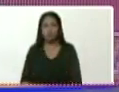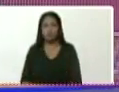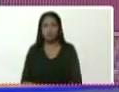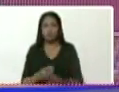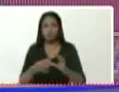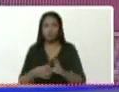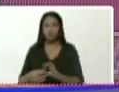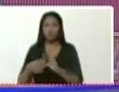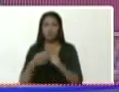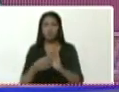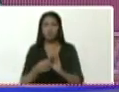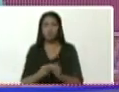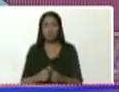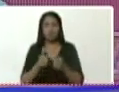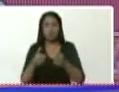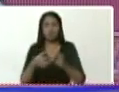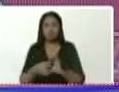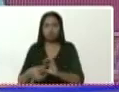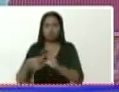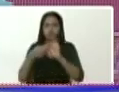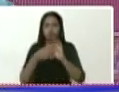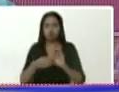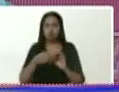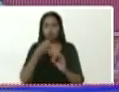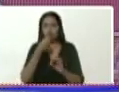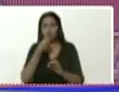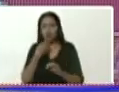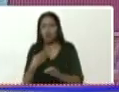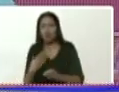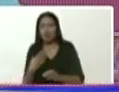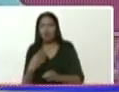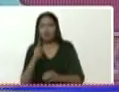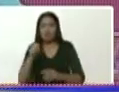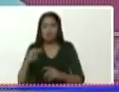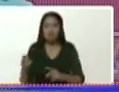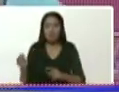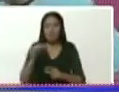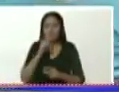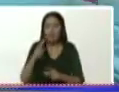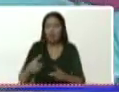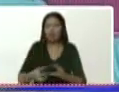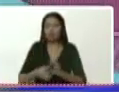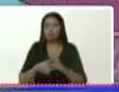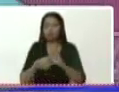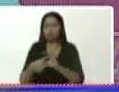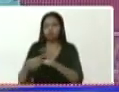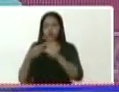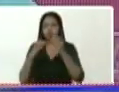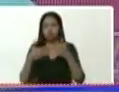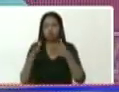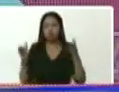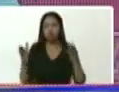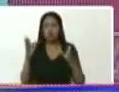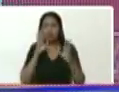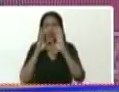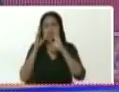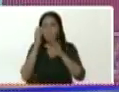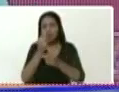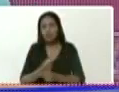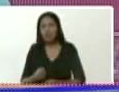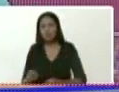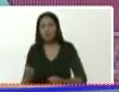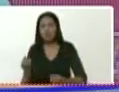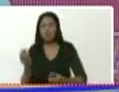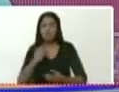unidos, bien unidos, en las buenas y en las malas, luchando, abriéndole camino a la esperanza, renovando la